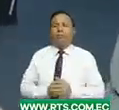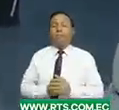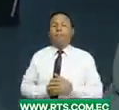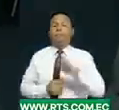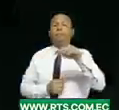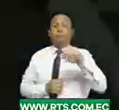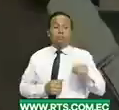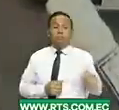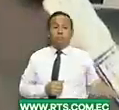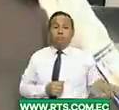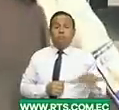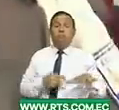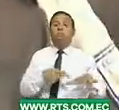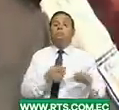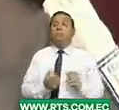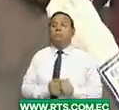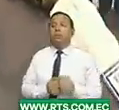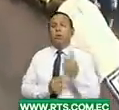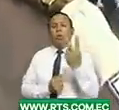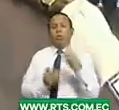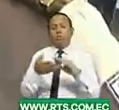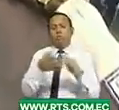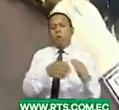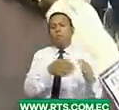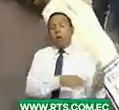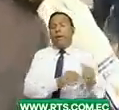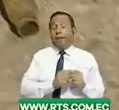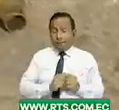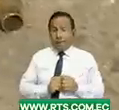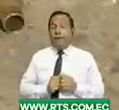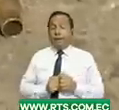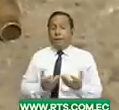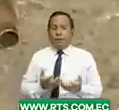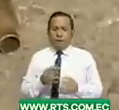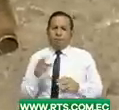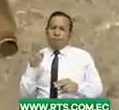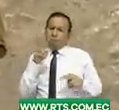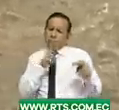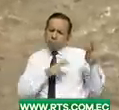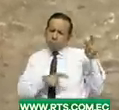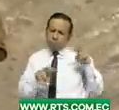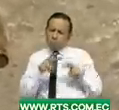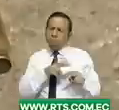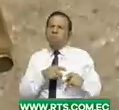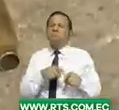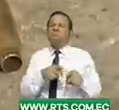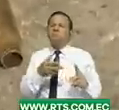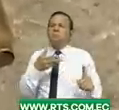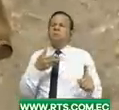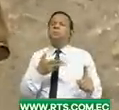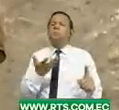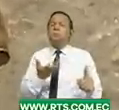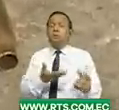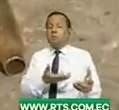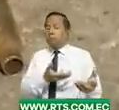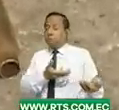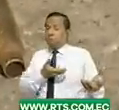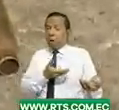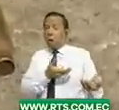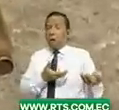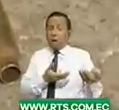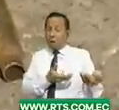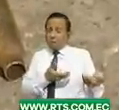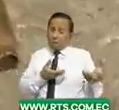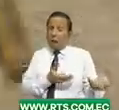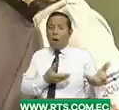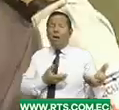dos personas fallecidas, aparentemente por disparos de arma de fuego tipo larga.